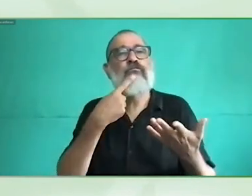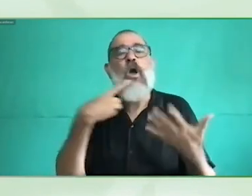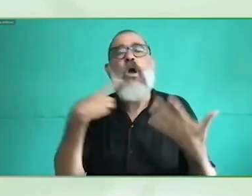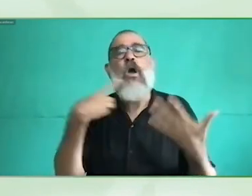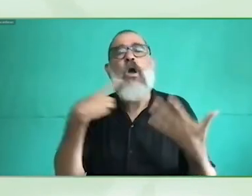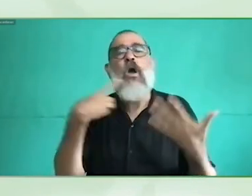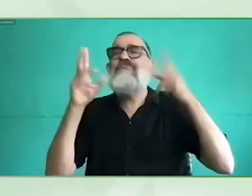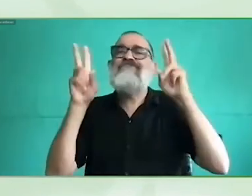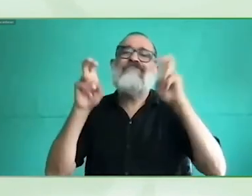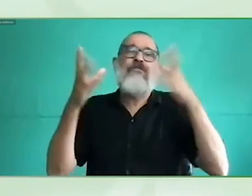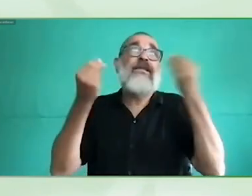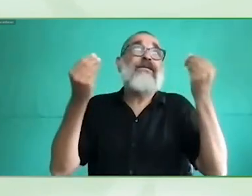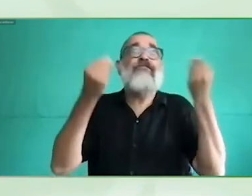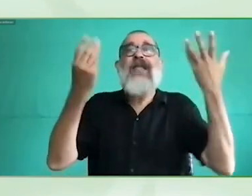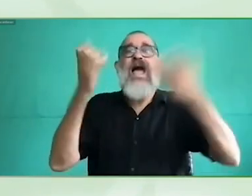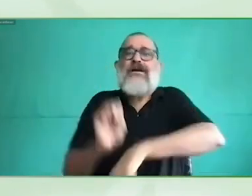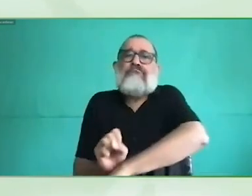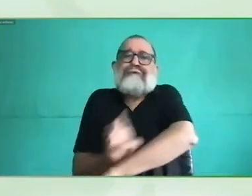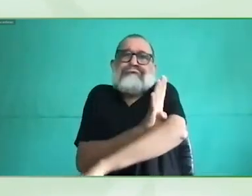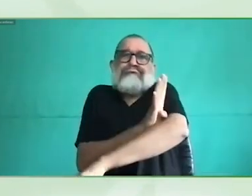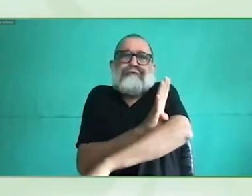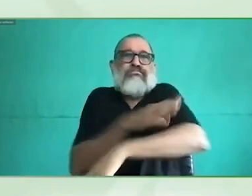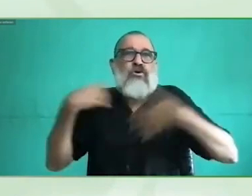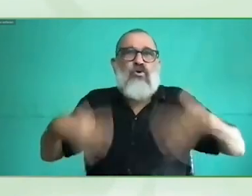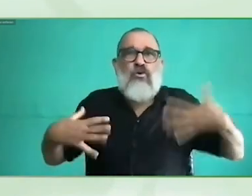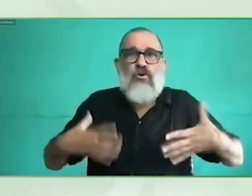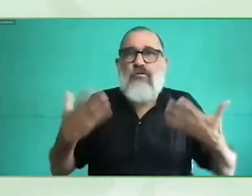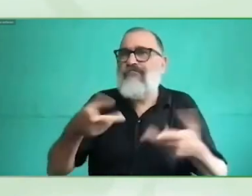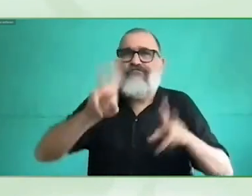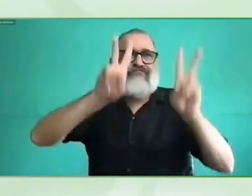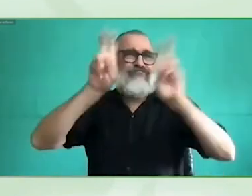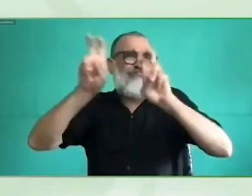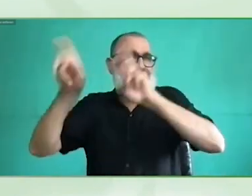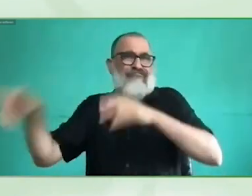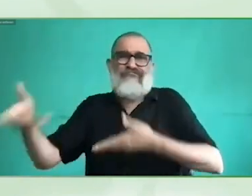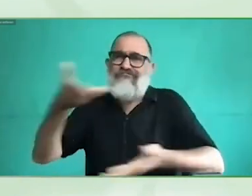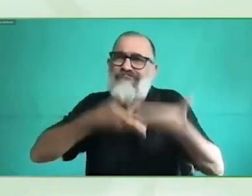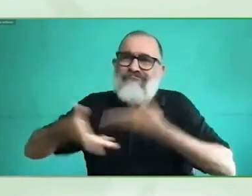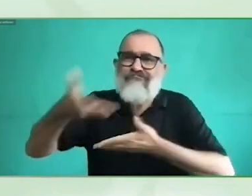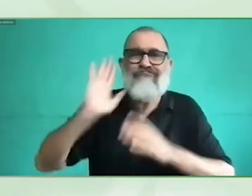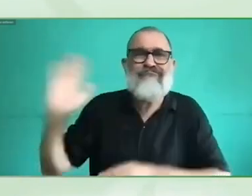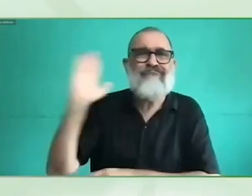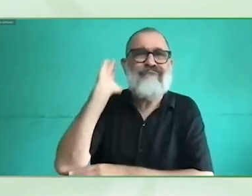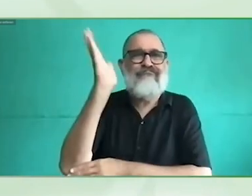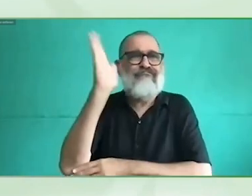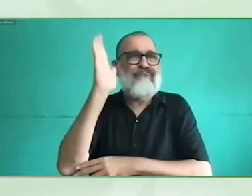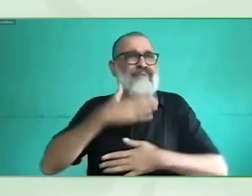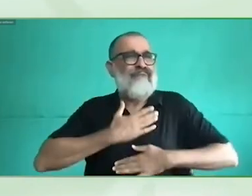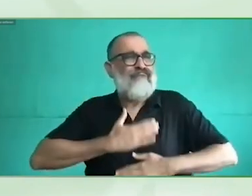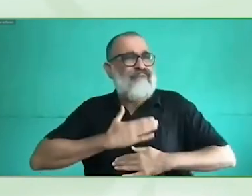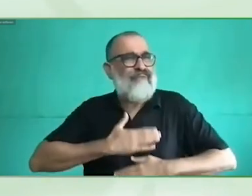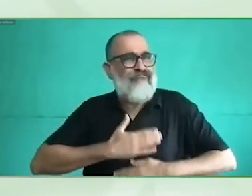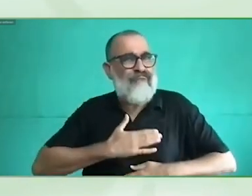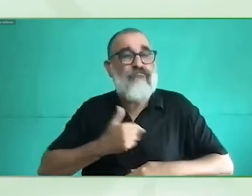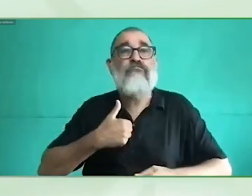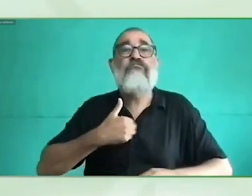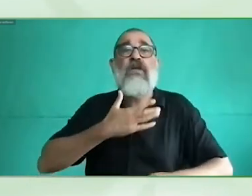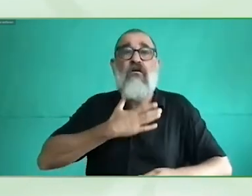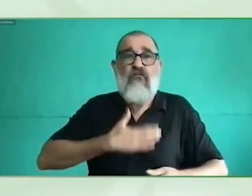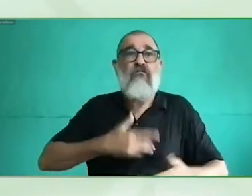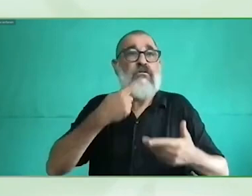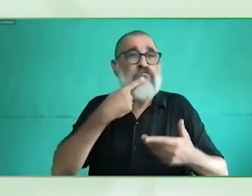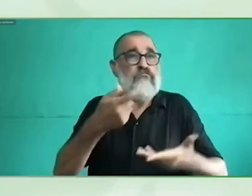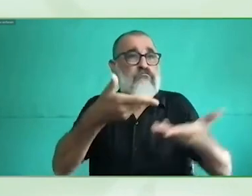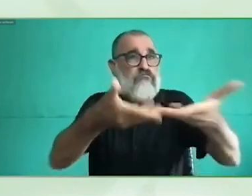las distintas instancias de participación y de conexión aprovechemos que podemos estar todos juntos de nuevo y